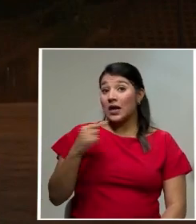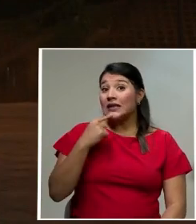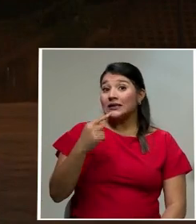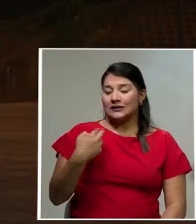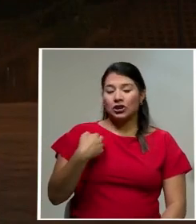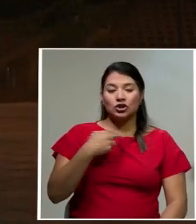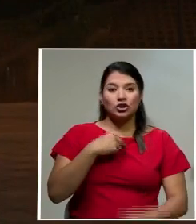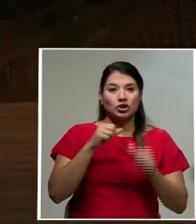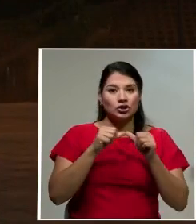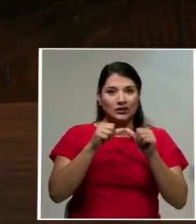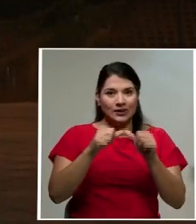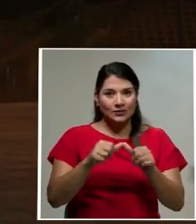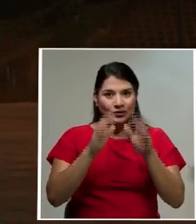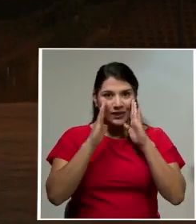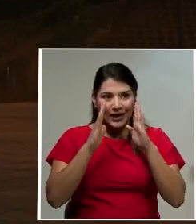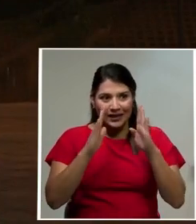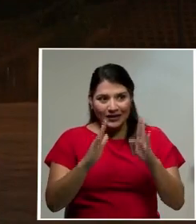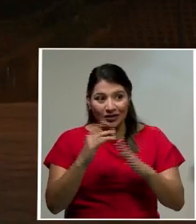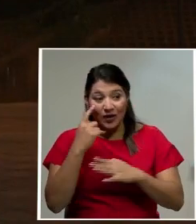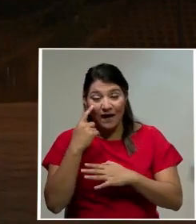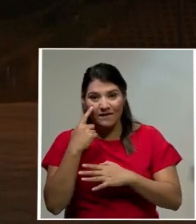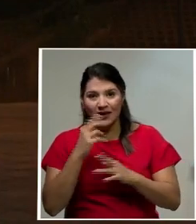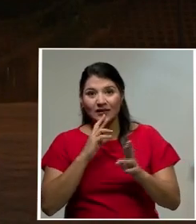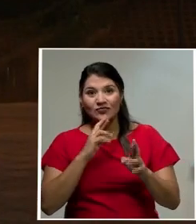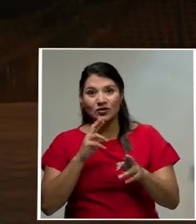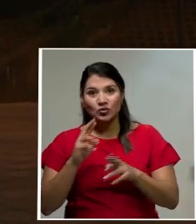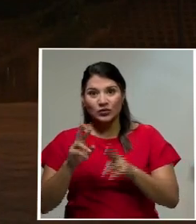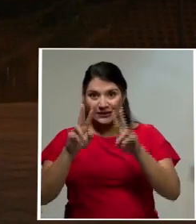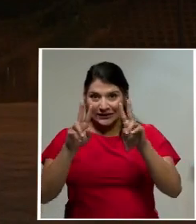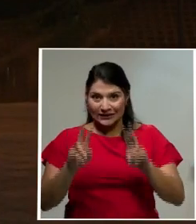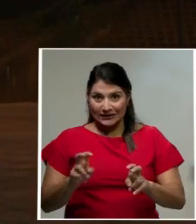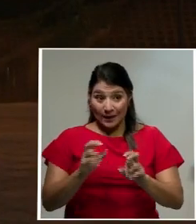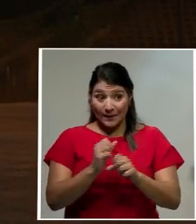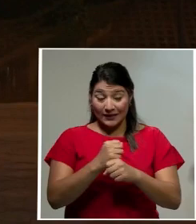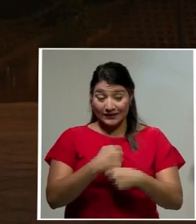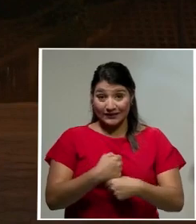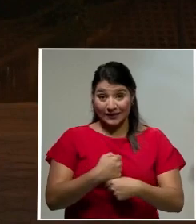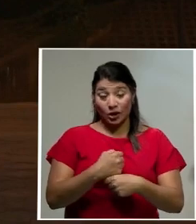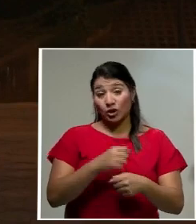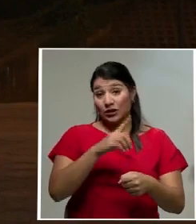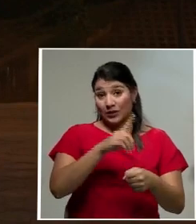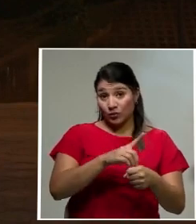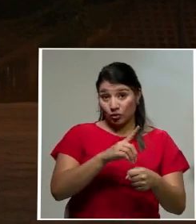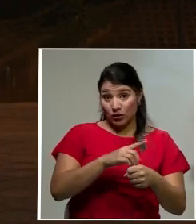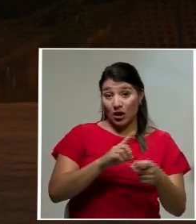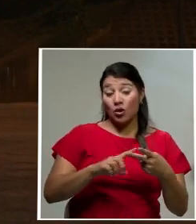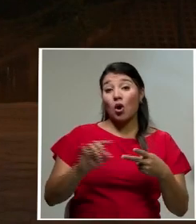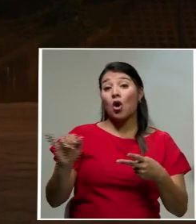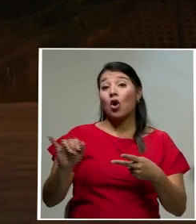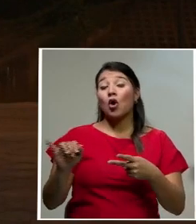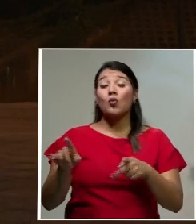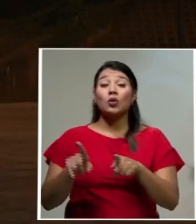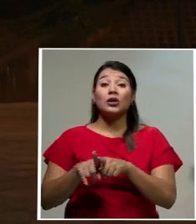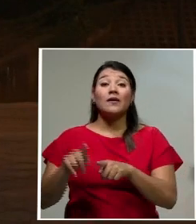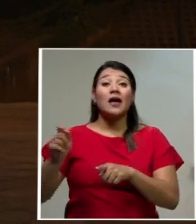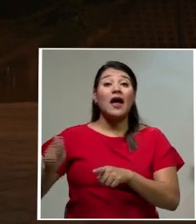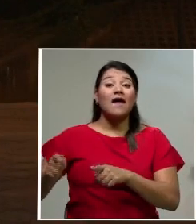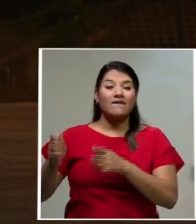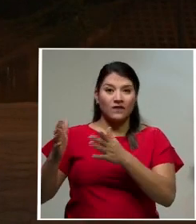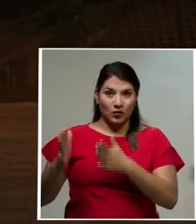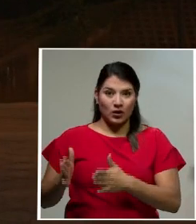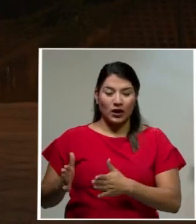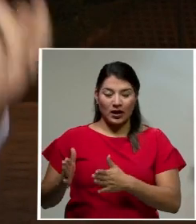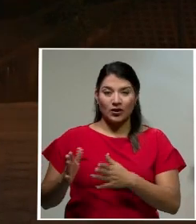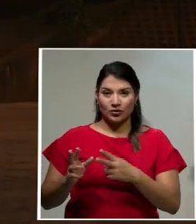también esperando los diferentes resultados de los diputados y además de los asesores, que como también lo menciona don Antonio,